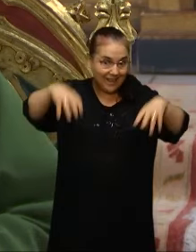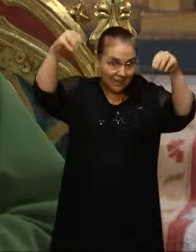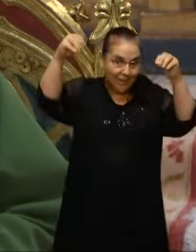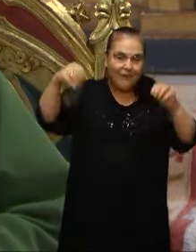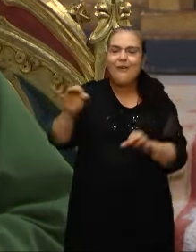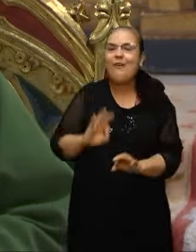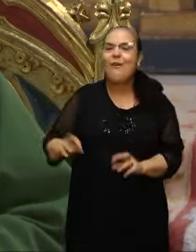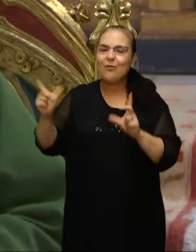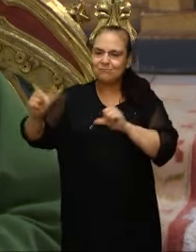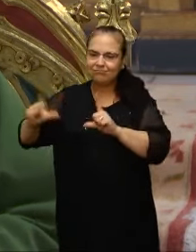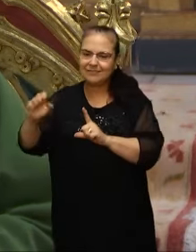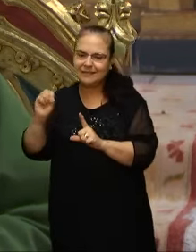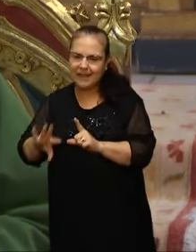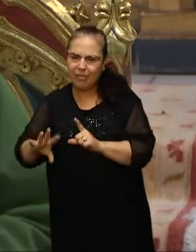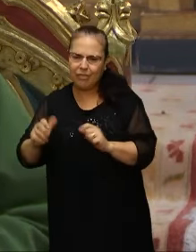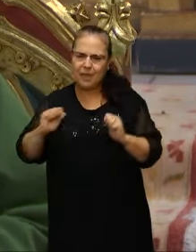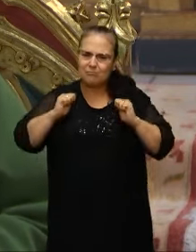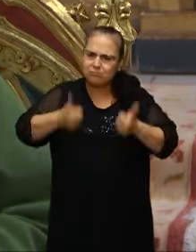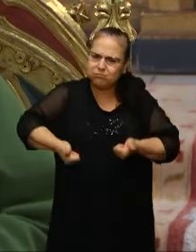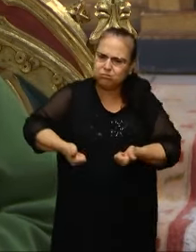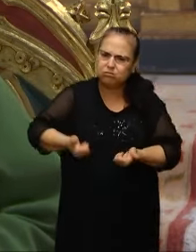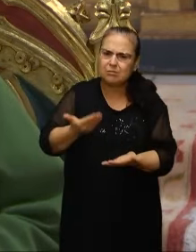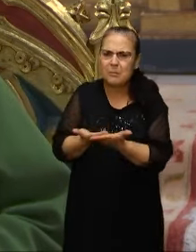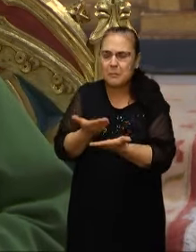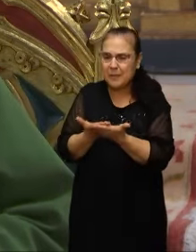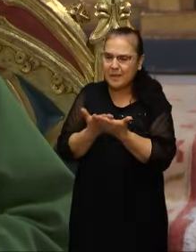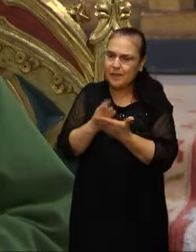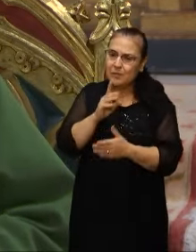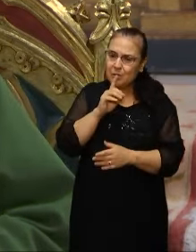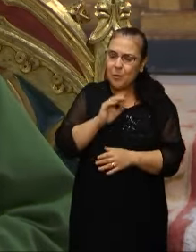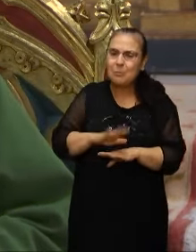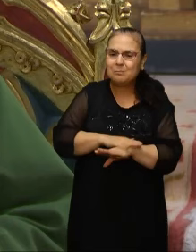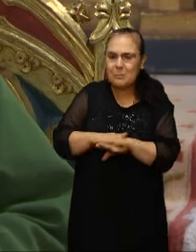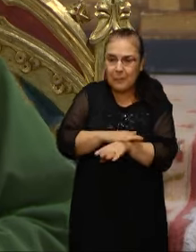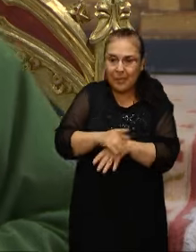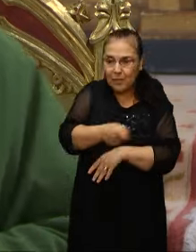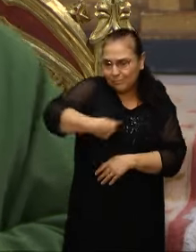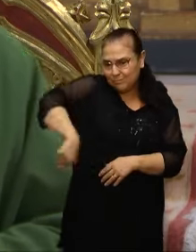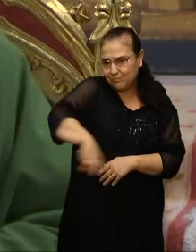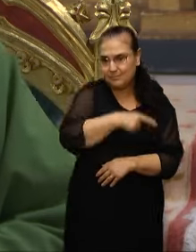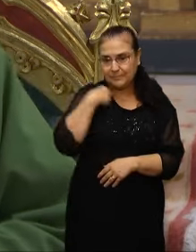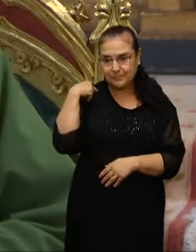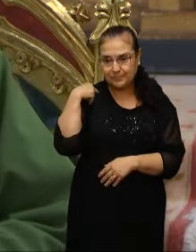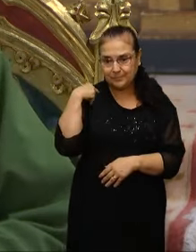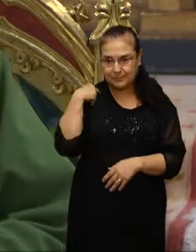que comenzamos en silencio pidiéndole Perdón al señor porque somos